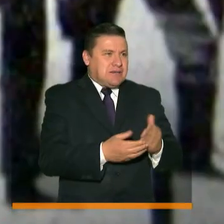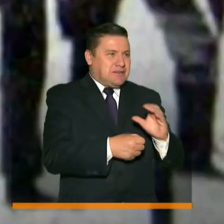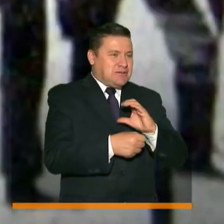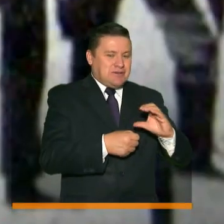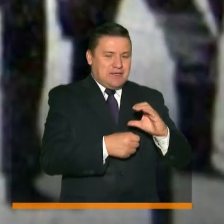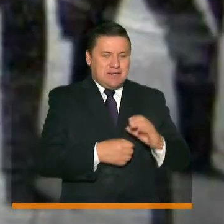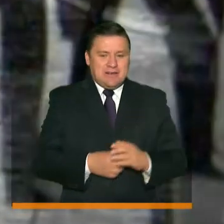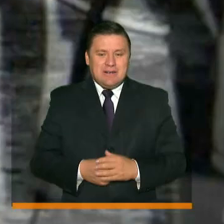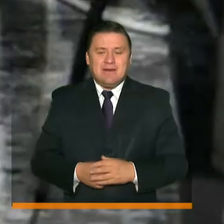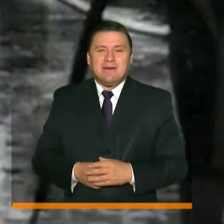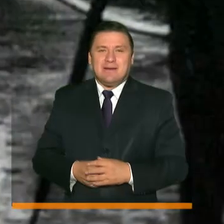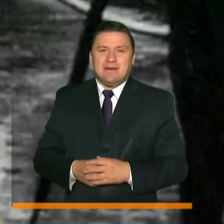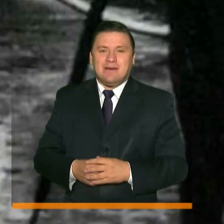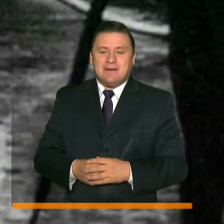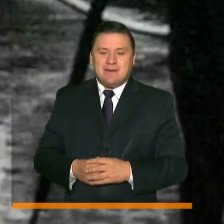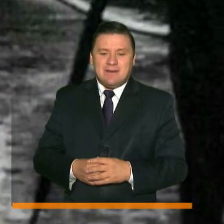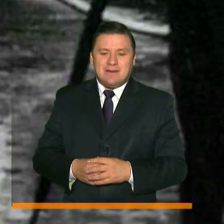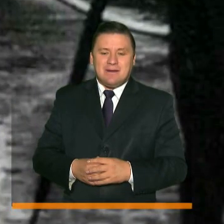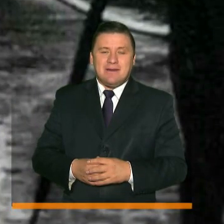ciudad.